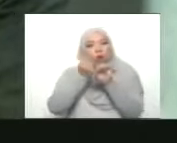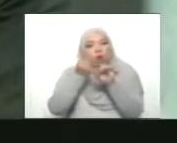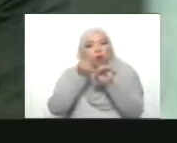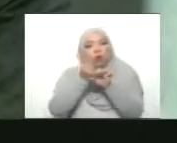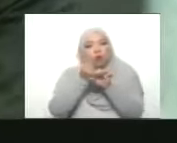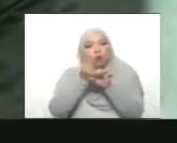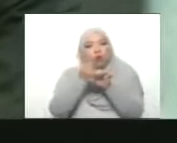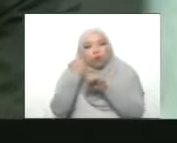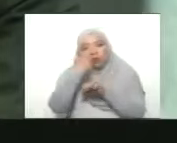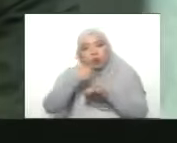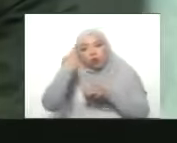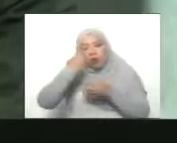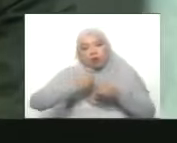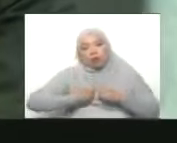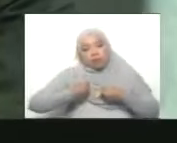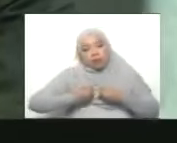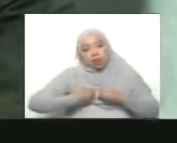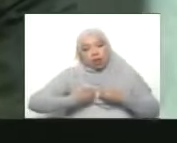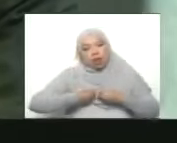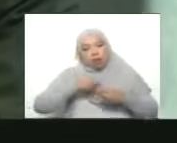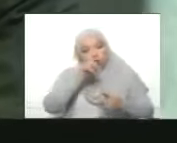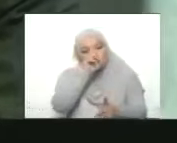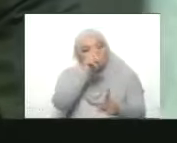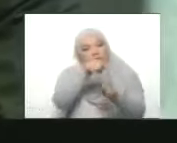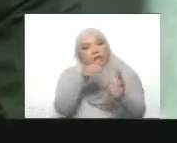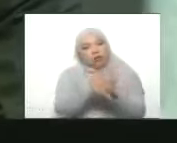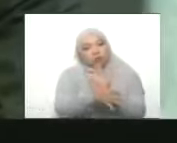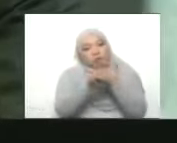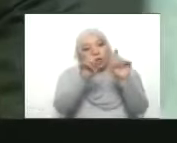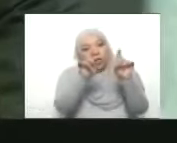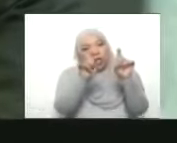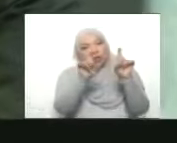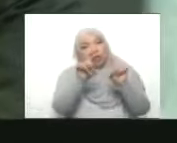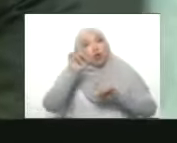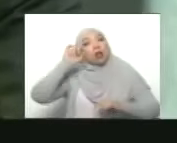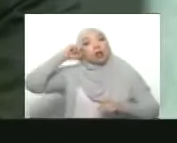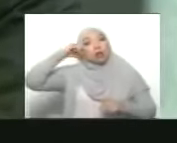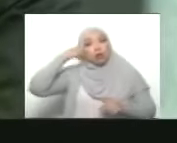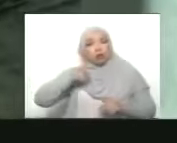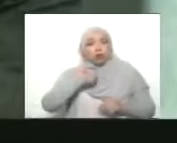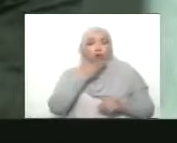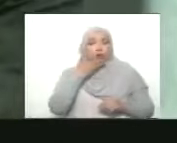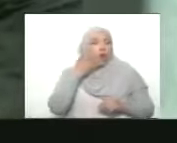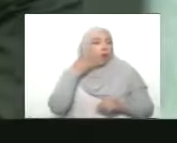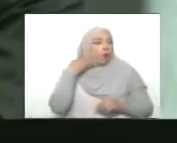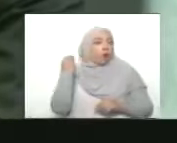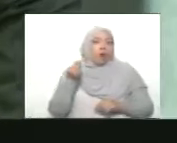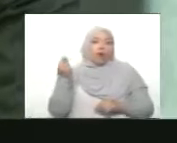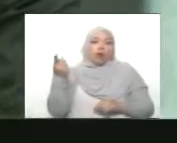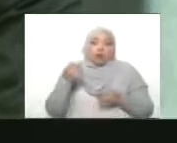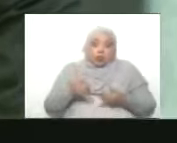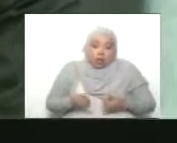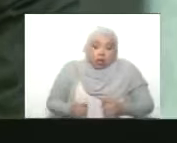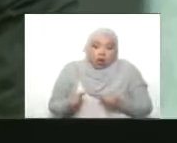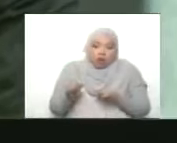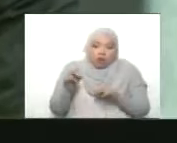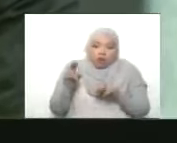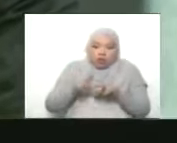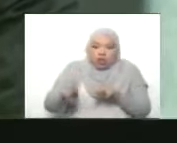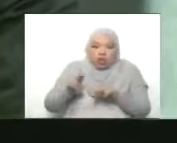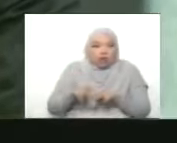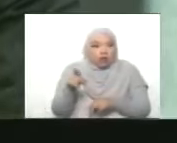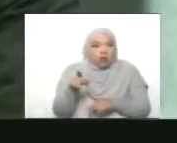su imagen viva, pues, él orientando. Yo lo recuerdo, muy chamo, ustedes estaban niñitos, lo